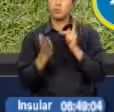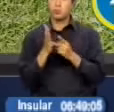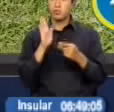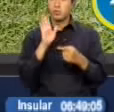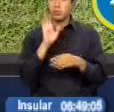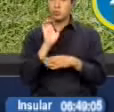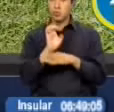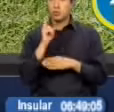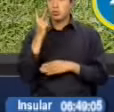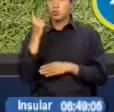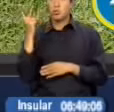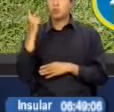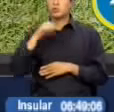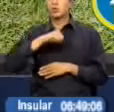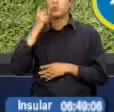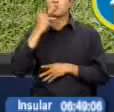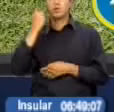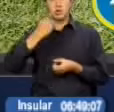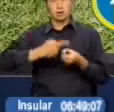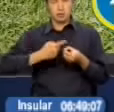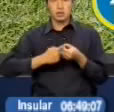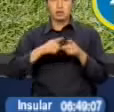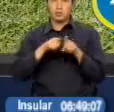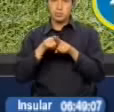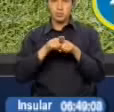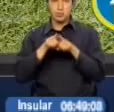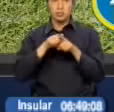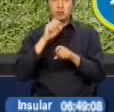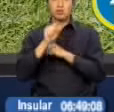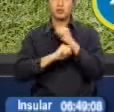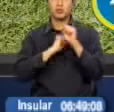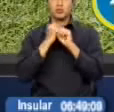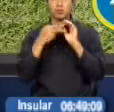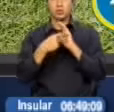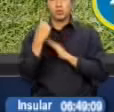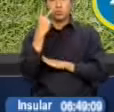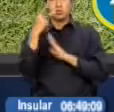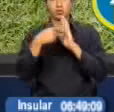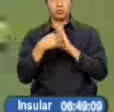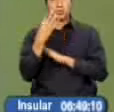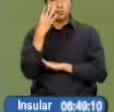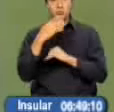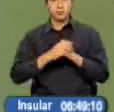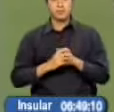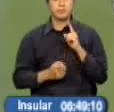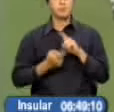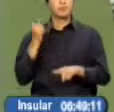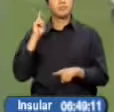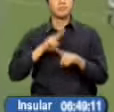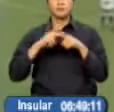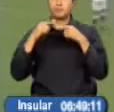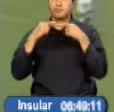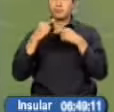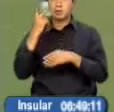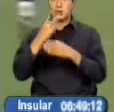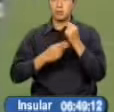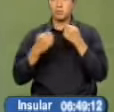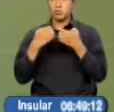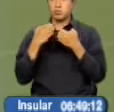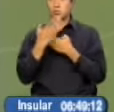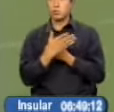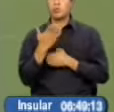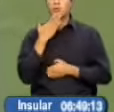es que esas dos victorias fueron en quito y por eliminatorias en el 2001 y 2004 el primer compromiso oficial entre ambos planteles